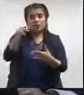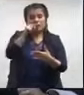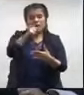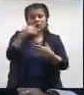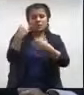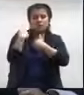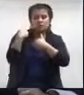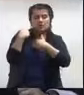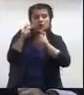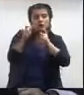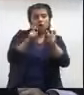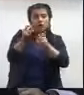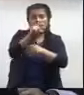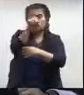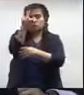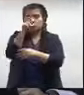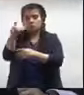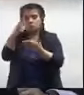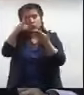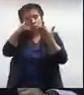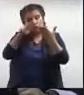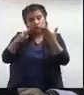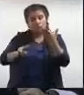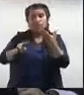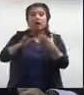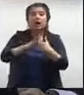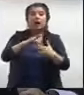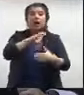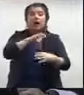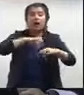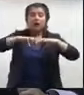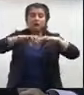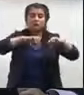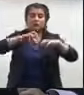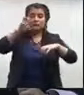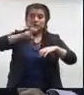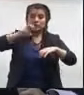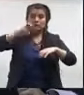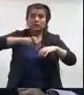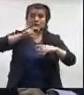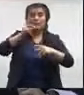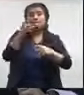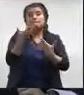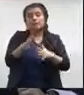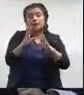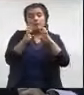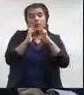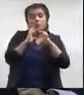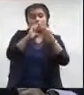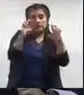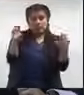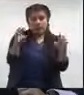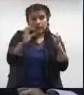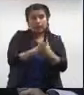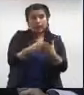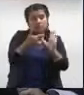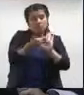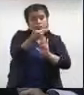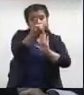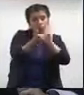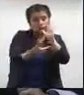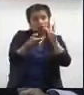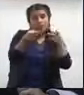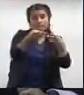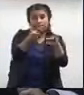ejecutar, supervisar y evaluar las acciones necesarias para el posicionamiento, promoción, divulgación, venta